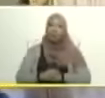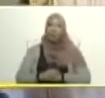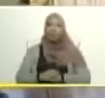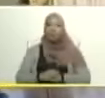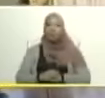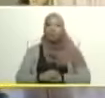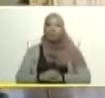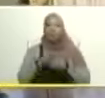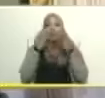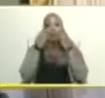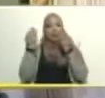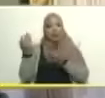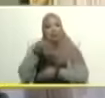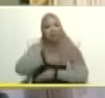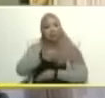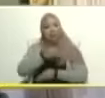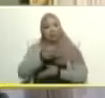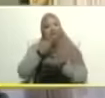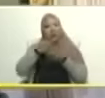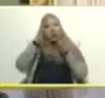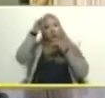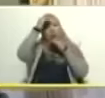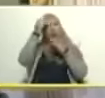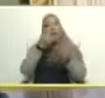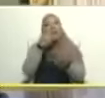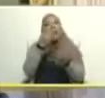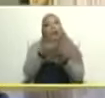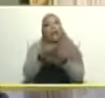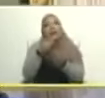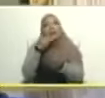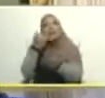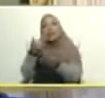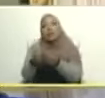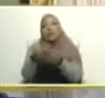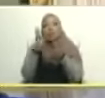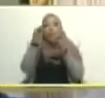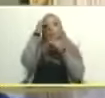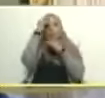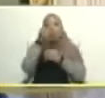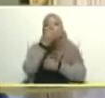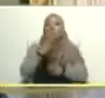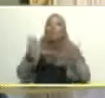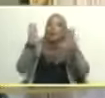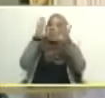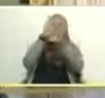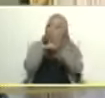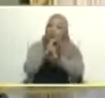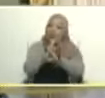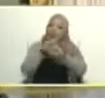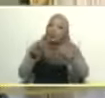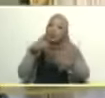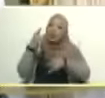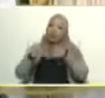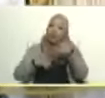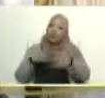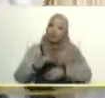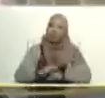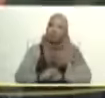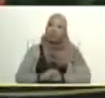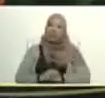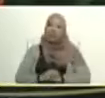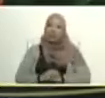Señoras y señores, por su amable atención, muchas gracias y muy buenas noches. Ha concluido el acto.